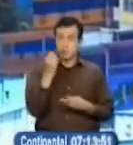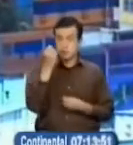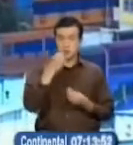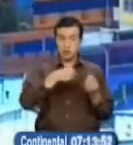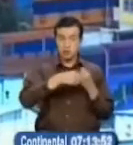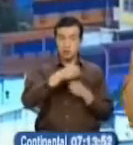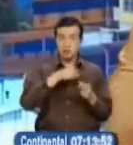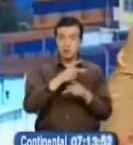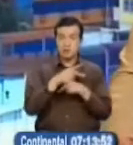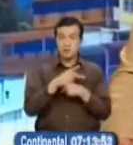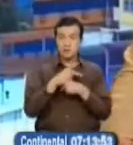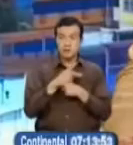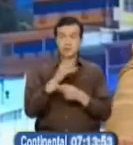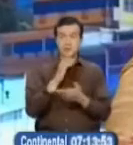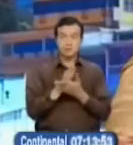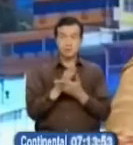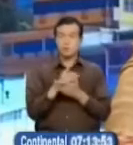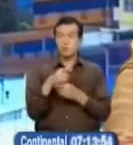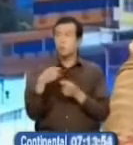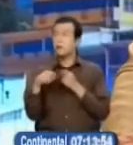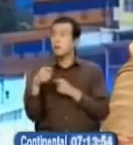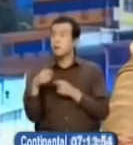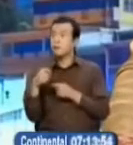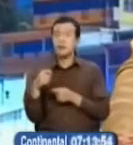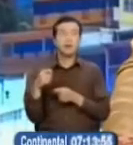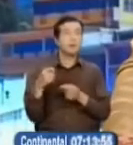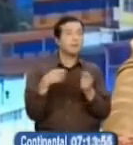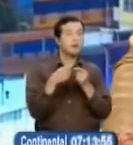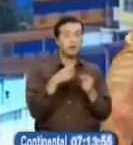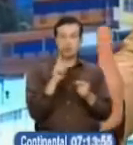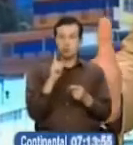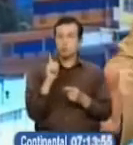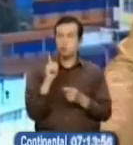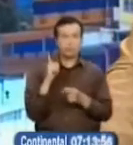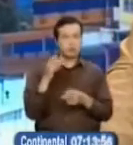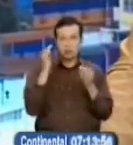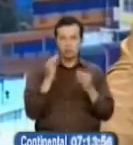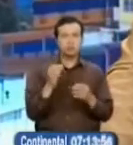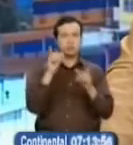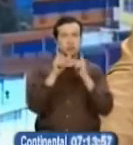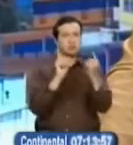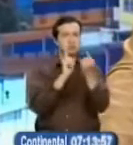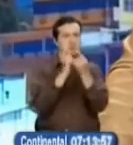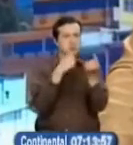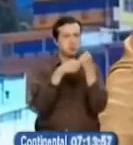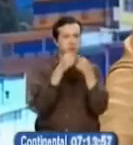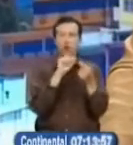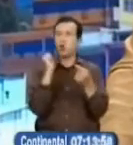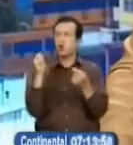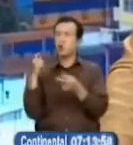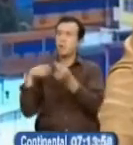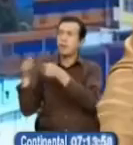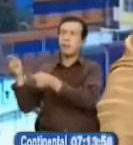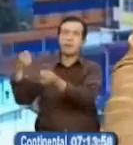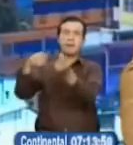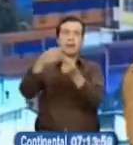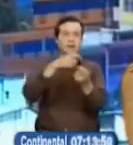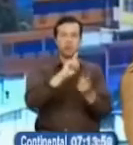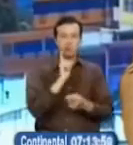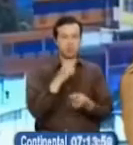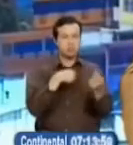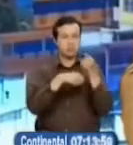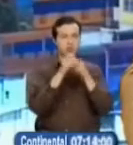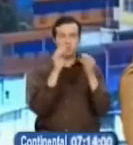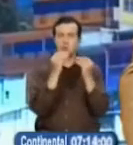ingresos, los productores y eliminas intermediarios en la cadena productiva. Realmente hay unas cosas muy inspiradoras, muy inspiradoras. Yo los